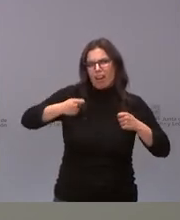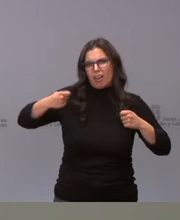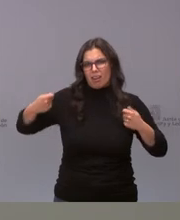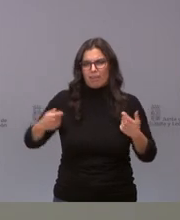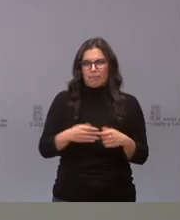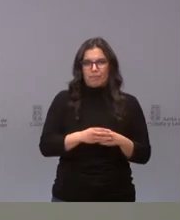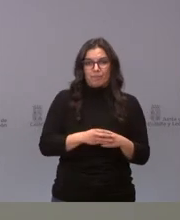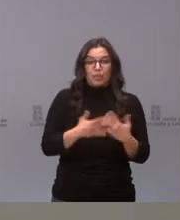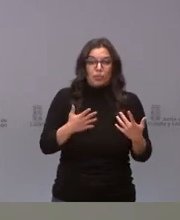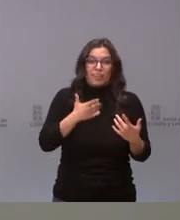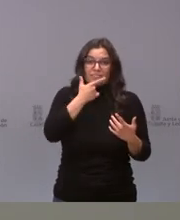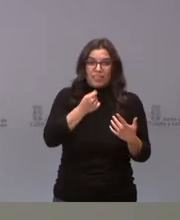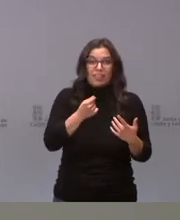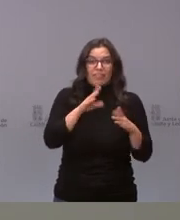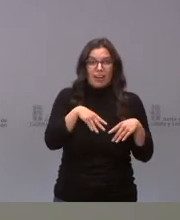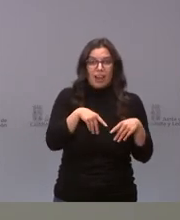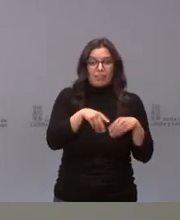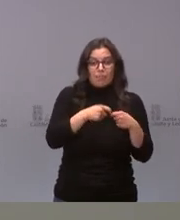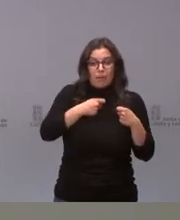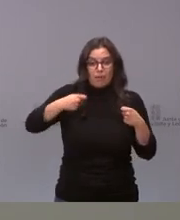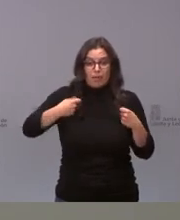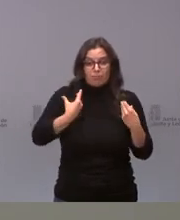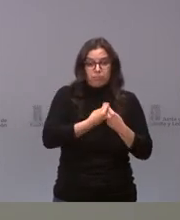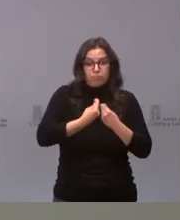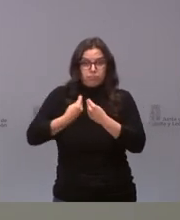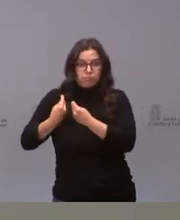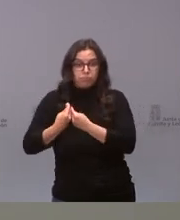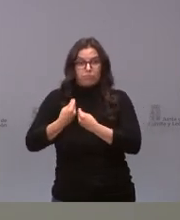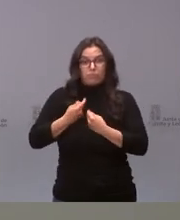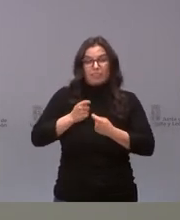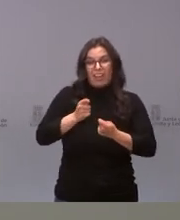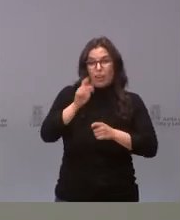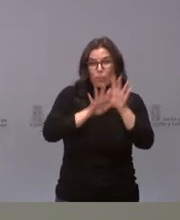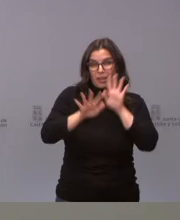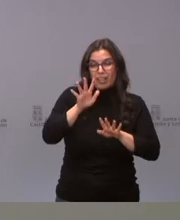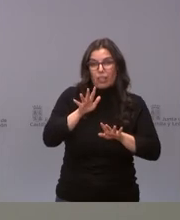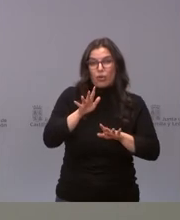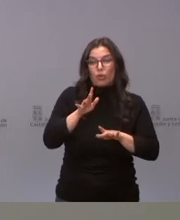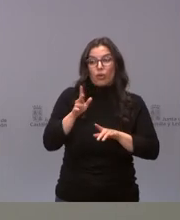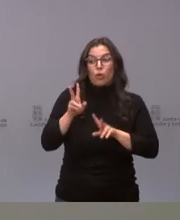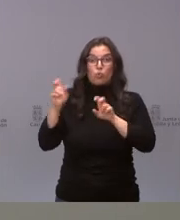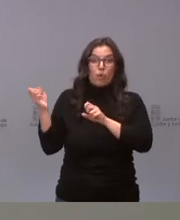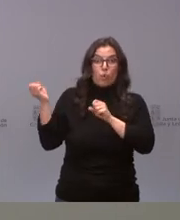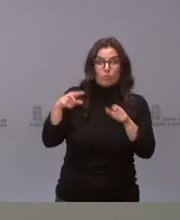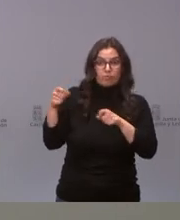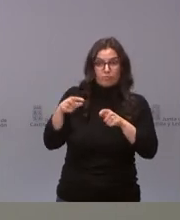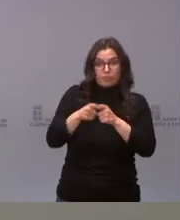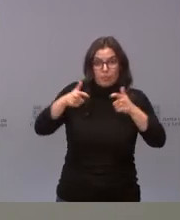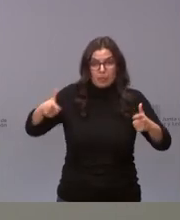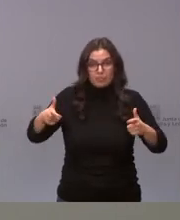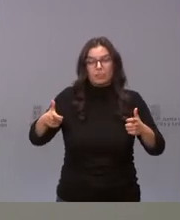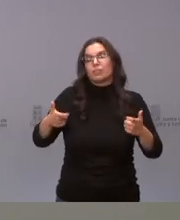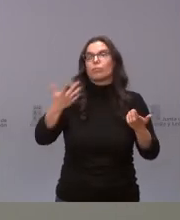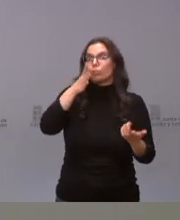más posibilidad de que haya complicaciones, los nuevos ingresos en las UCIs. Por eso es tan